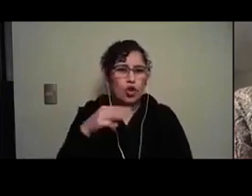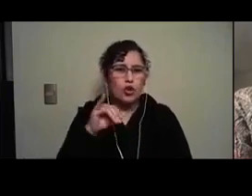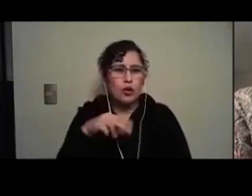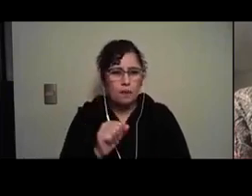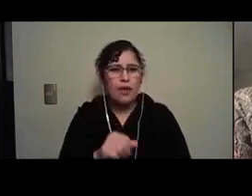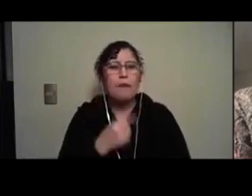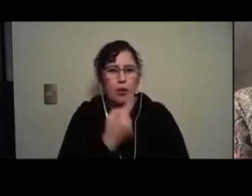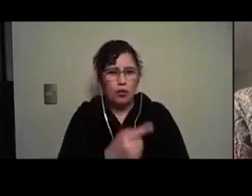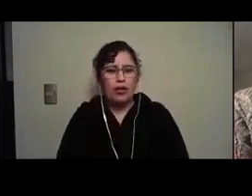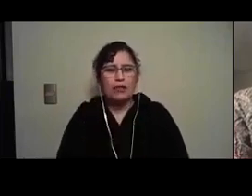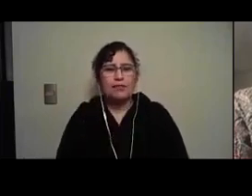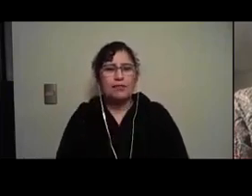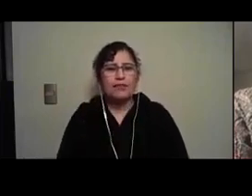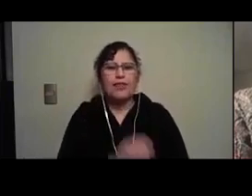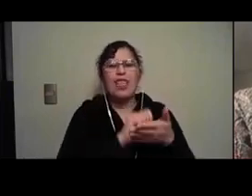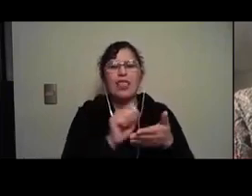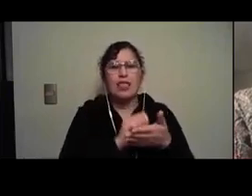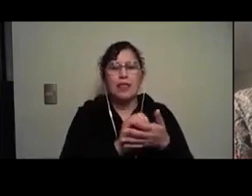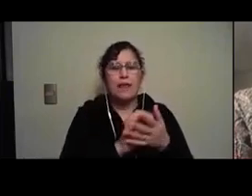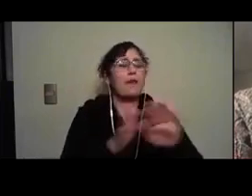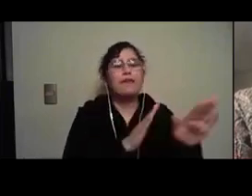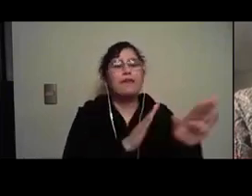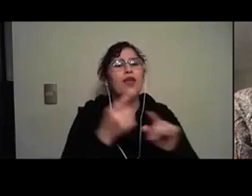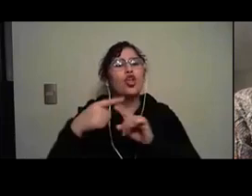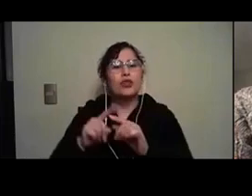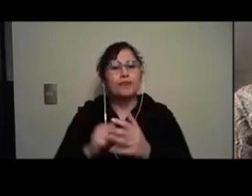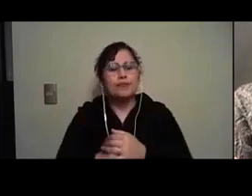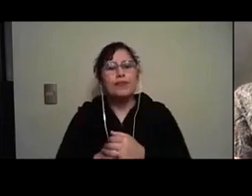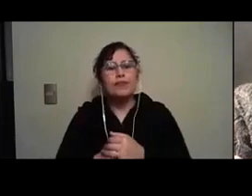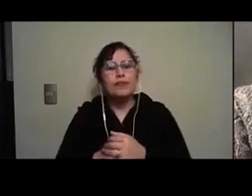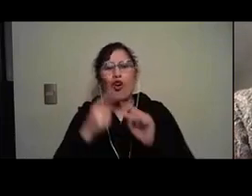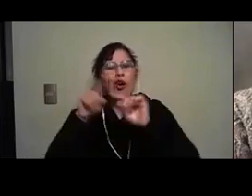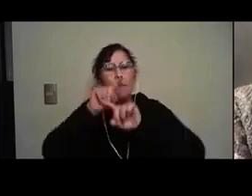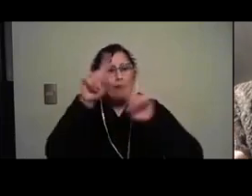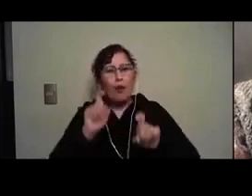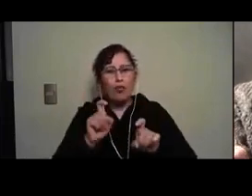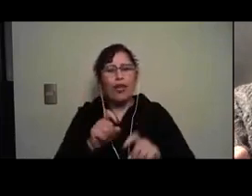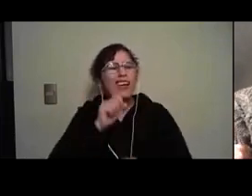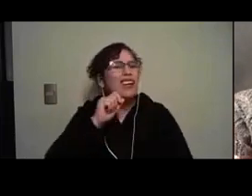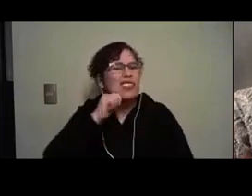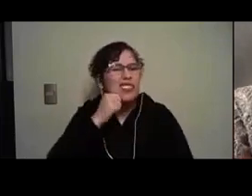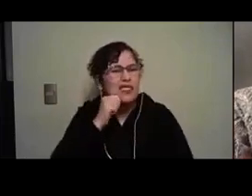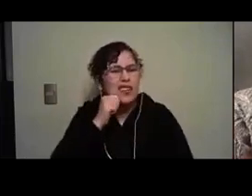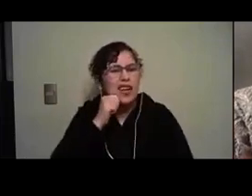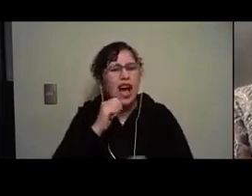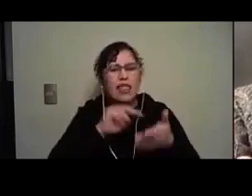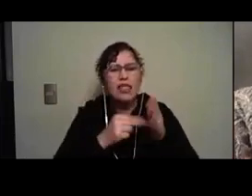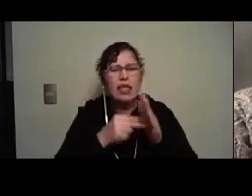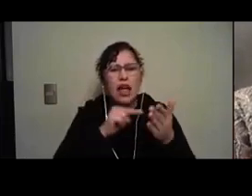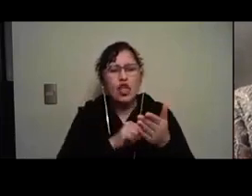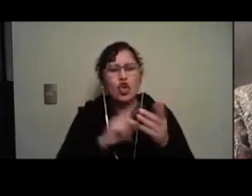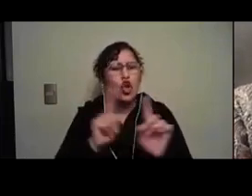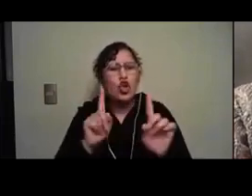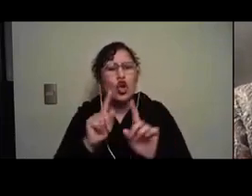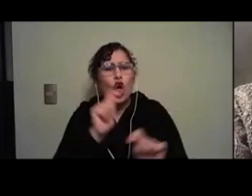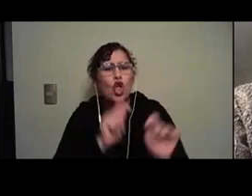me dice, profe, ¿a qué se refiere con un trastorno mental no tratado? Como un factor de riesgo, por ejemplo, la presencia